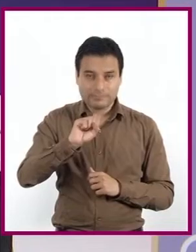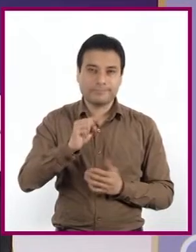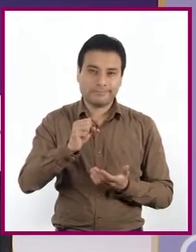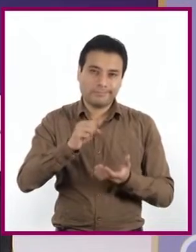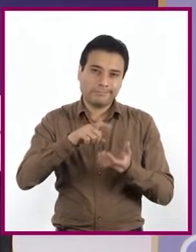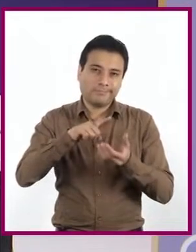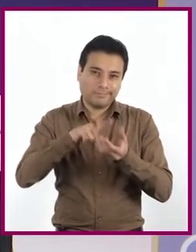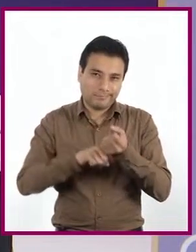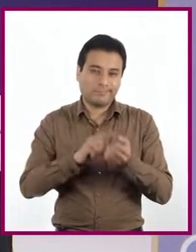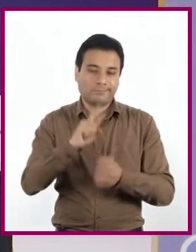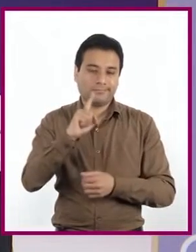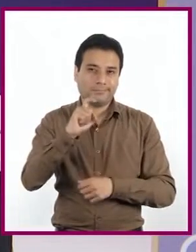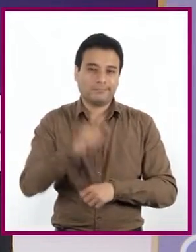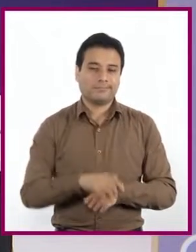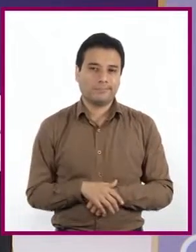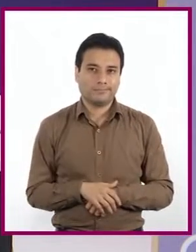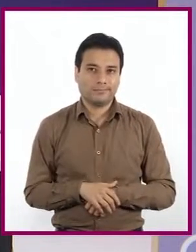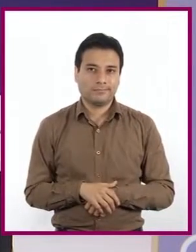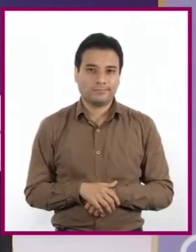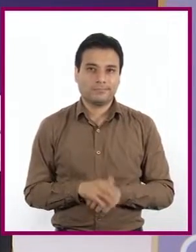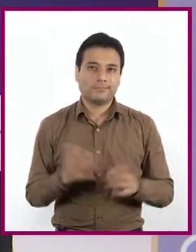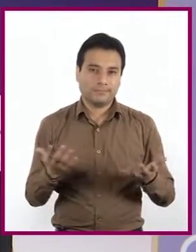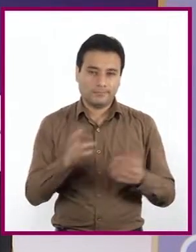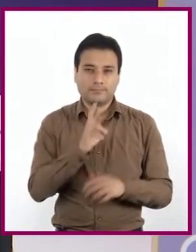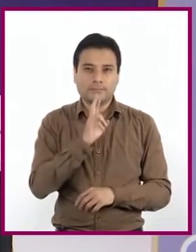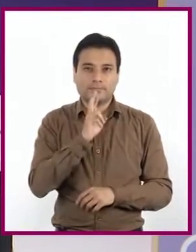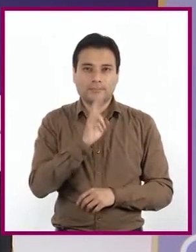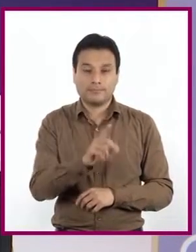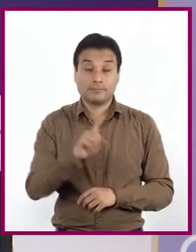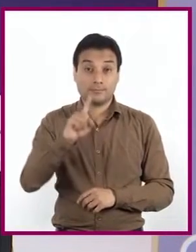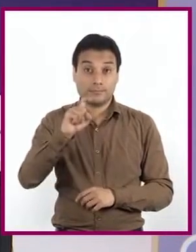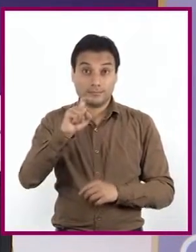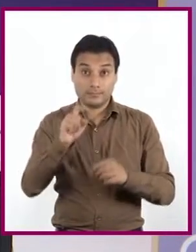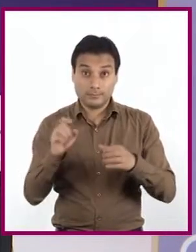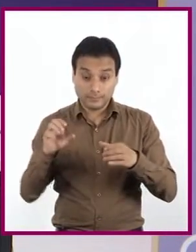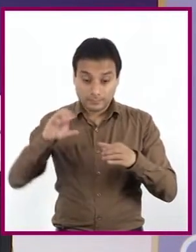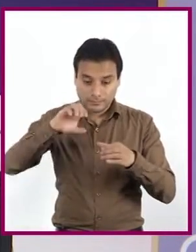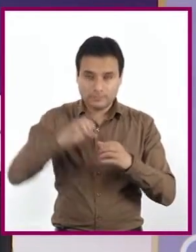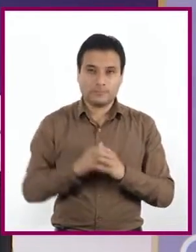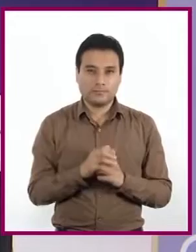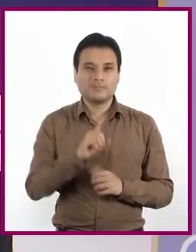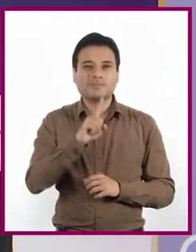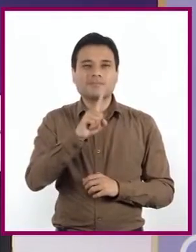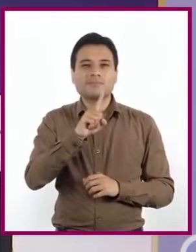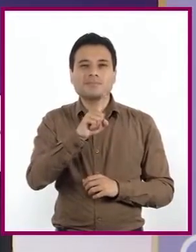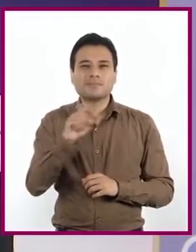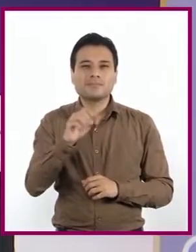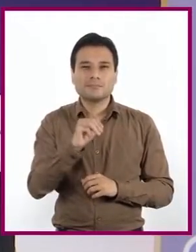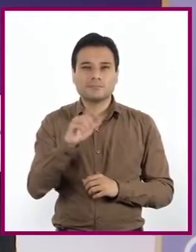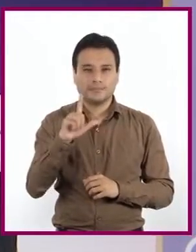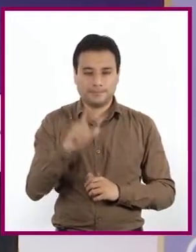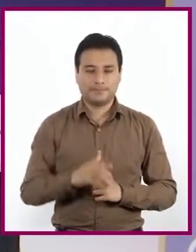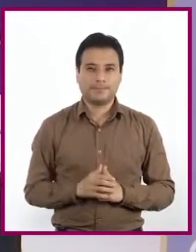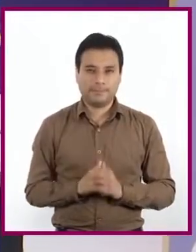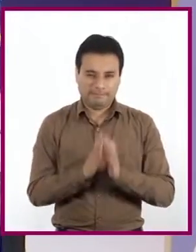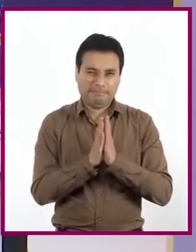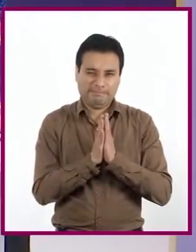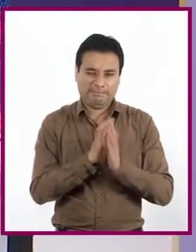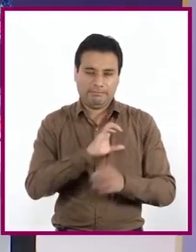disolución, por lo que disolvemos en agua. Le ponemos 100 mililitros de agua, por favor.